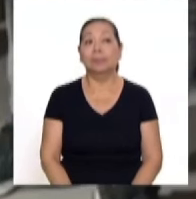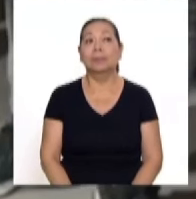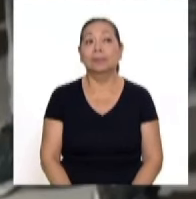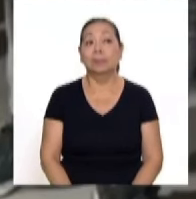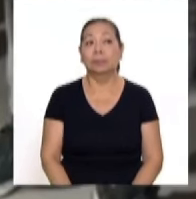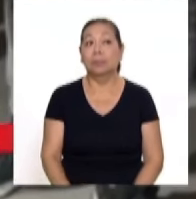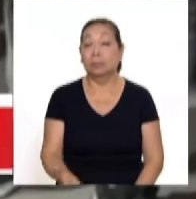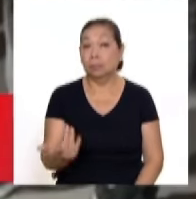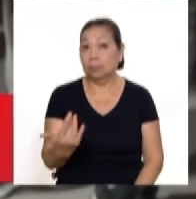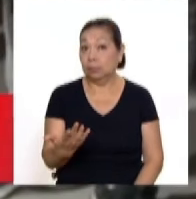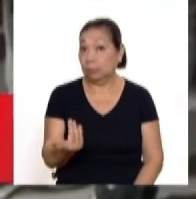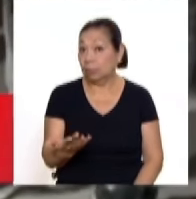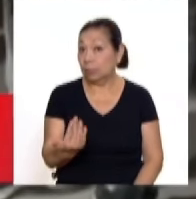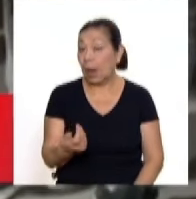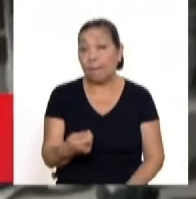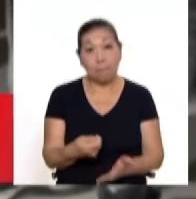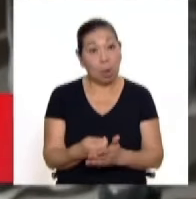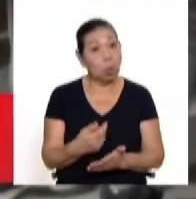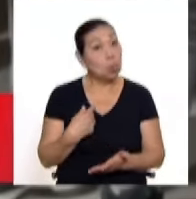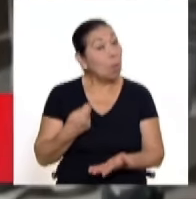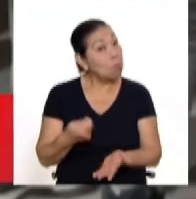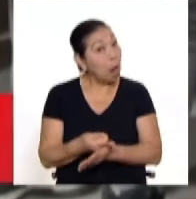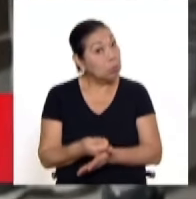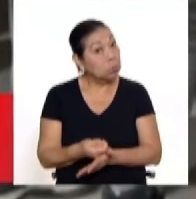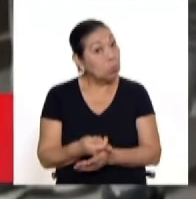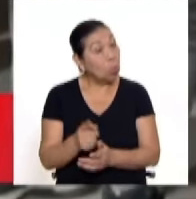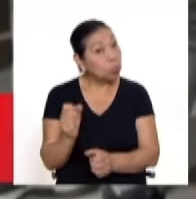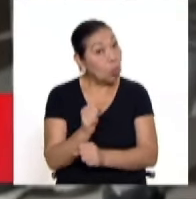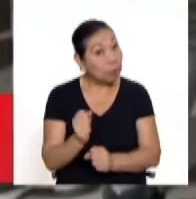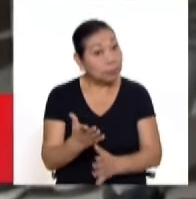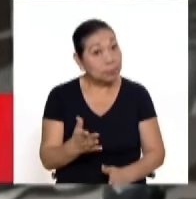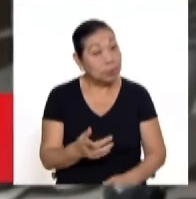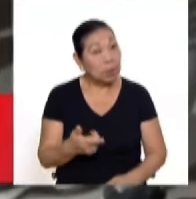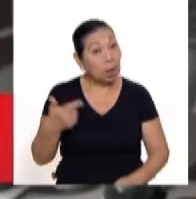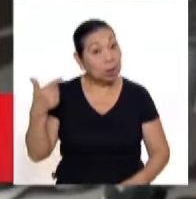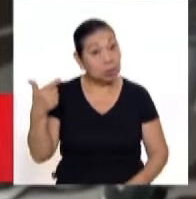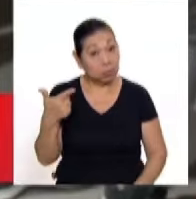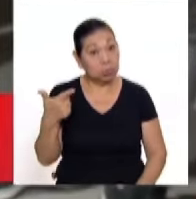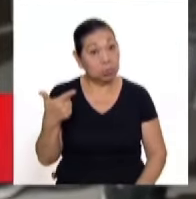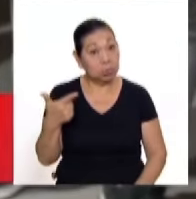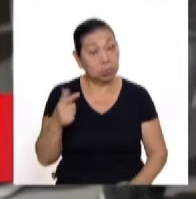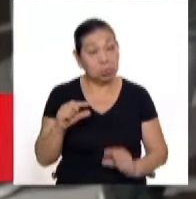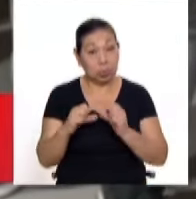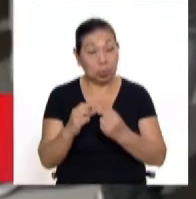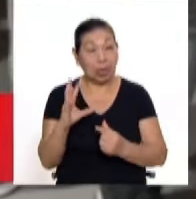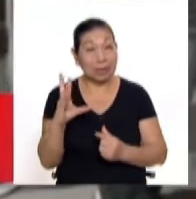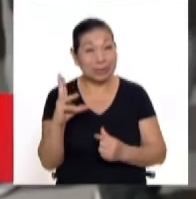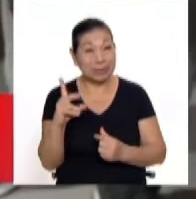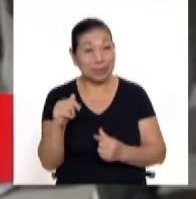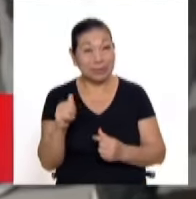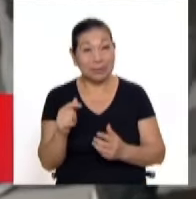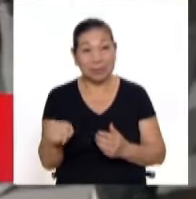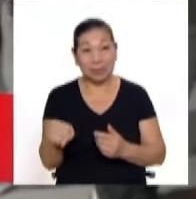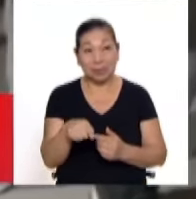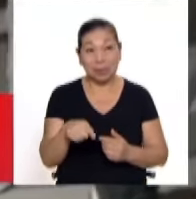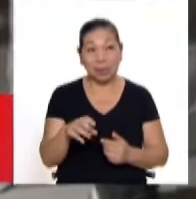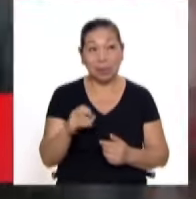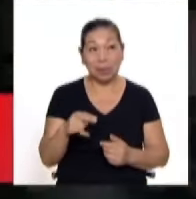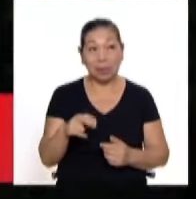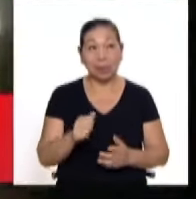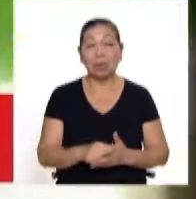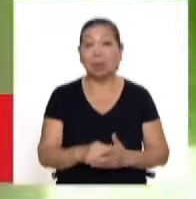4 horas para que devuelvan el Cono Norte. Paso contrario, se le volará en 2. Con armas de guerra, la organización criminal Los Injertos del Cono